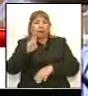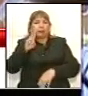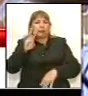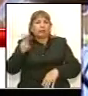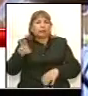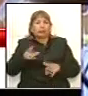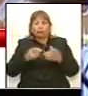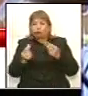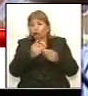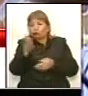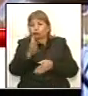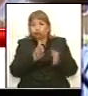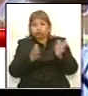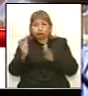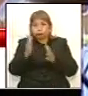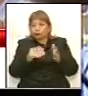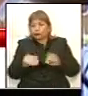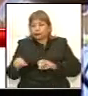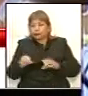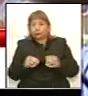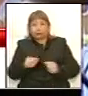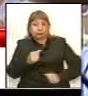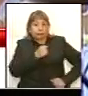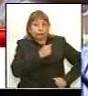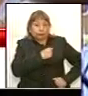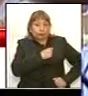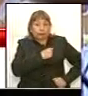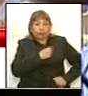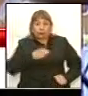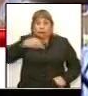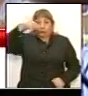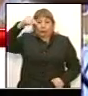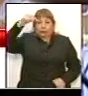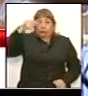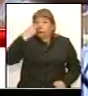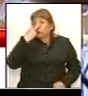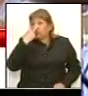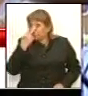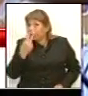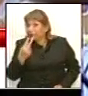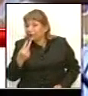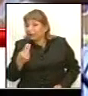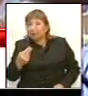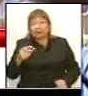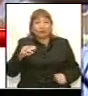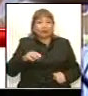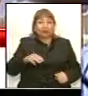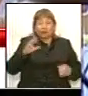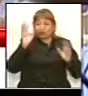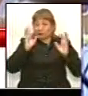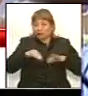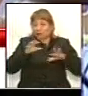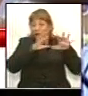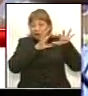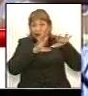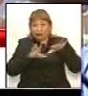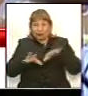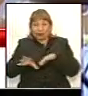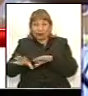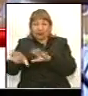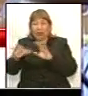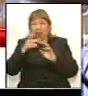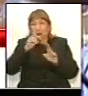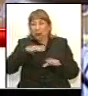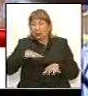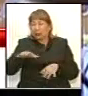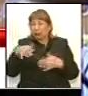se moviliza la gente? La labor de las Fuerzas Armadas en lo de la Corriente del Norte, yo lo felicito a usted, de lo del niño, la Corriente del Niño, de la